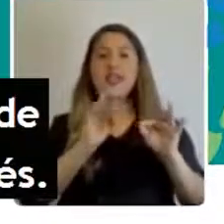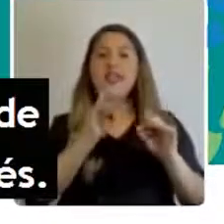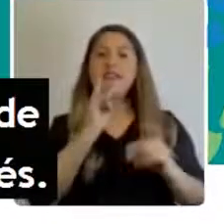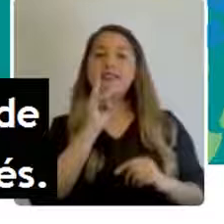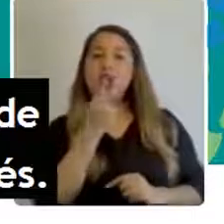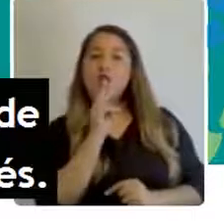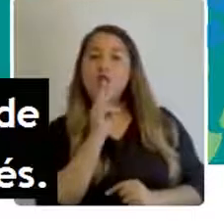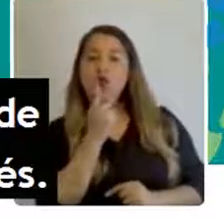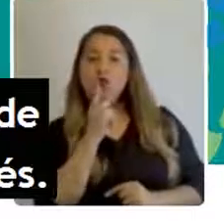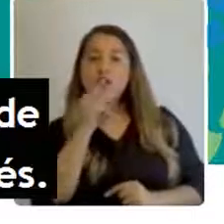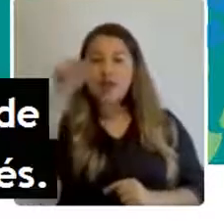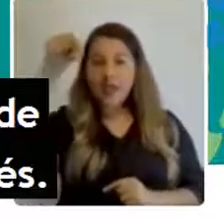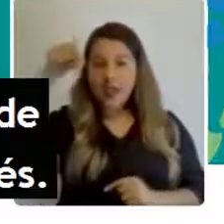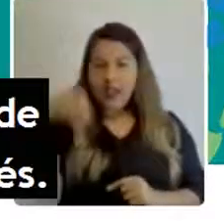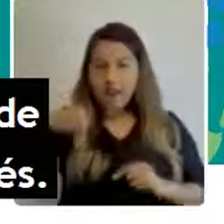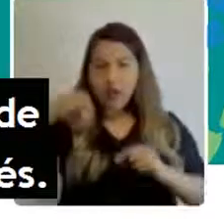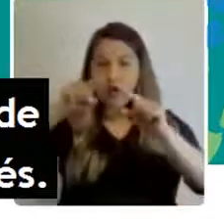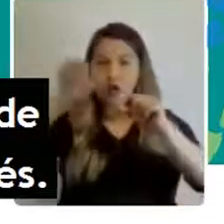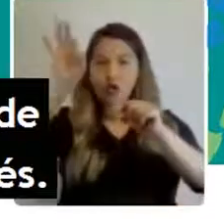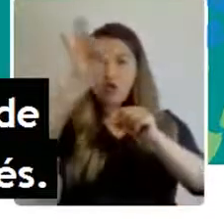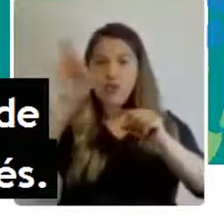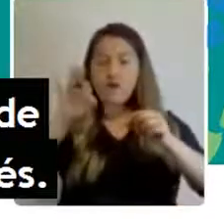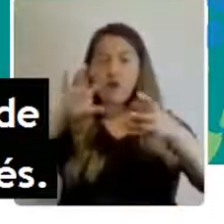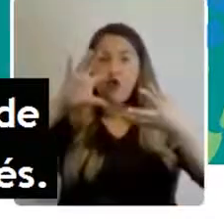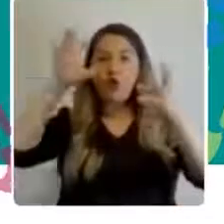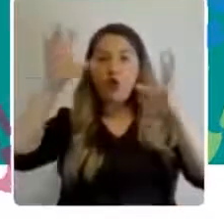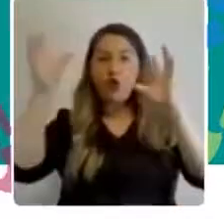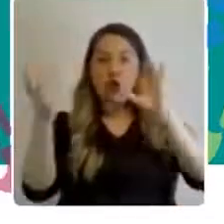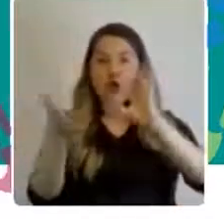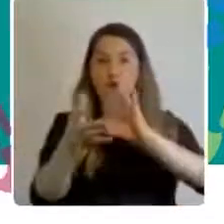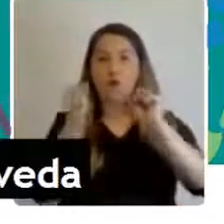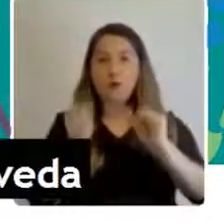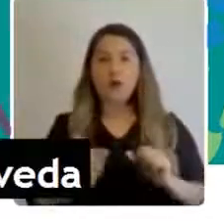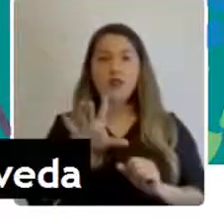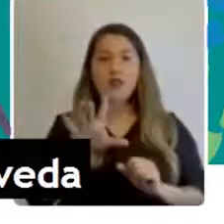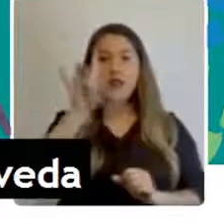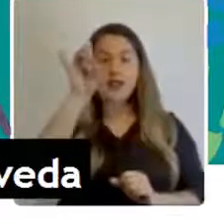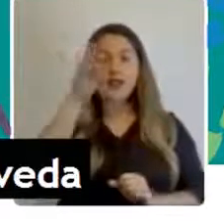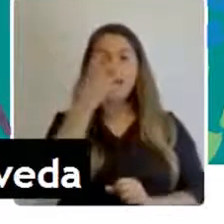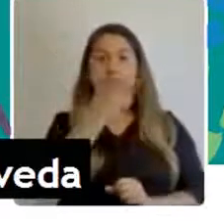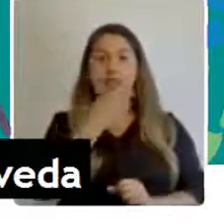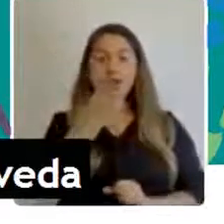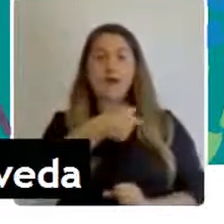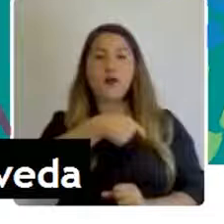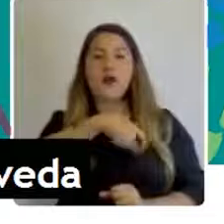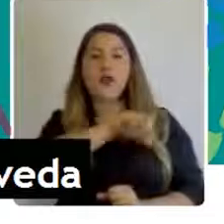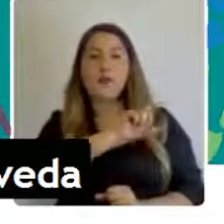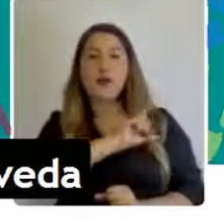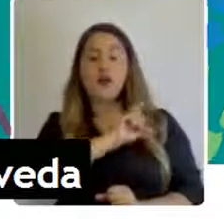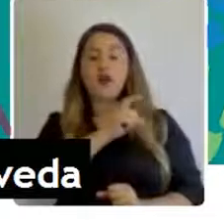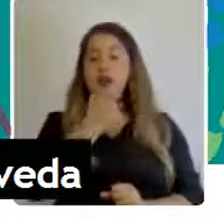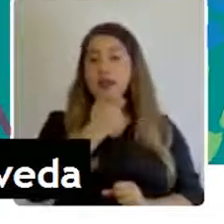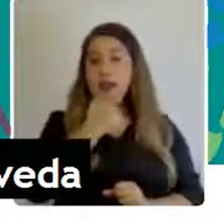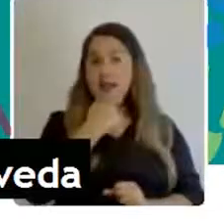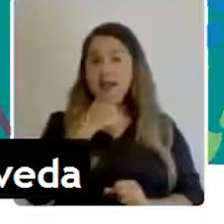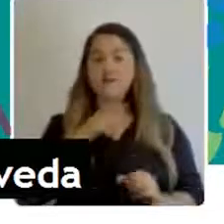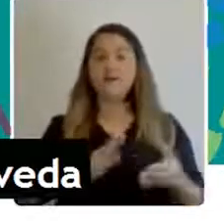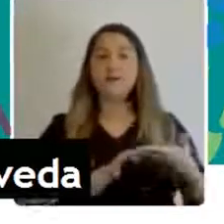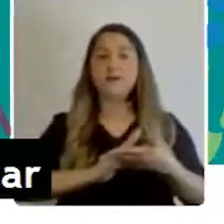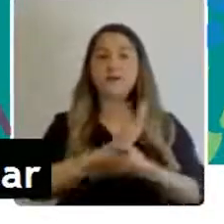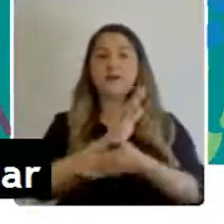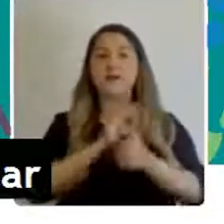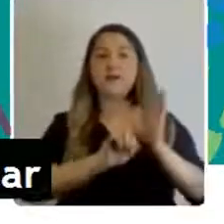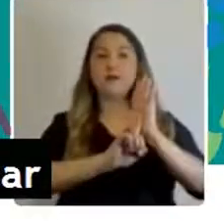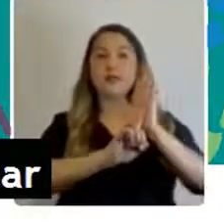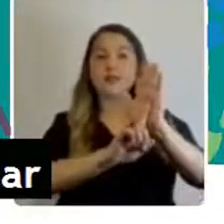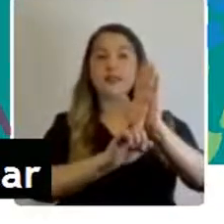terráqueo donde pueden elegir el idioma español o inglés. Muy bien, damos inicio entonces a la presentación del doctor Dino Sepúlveda,